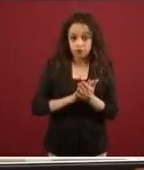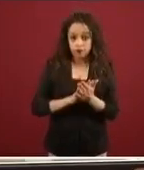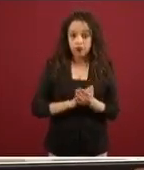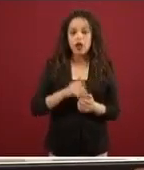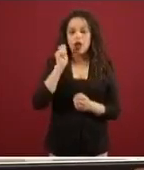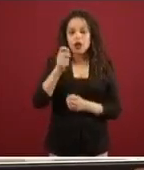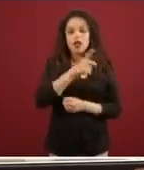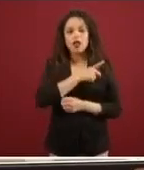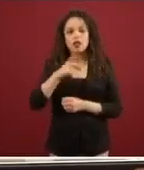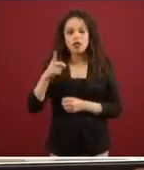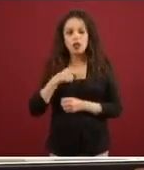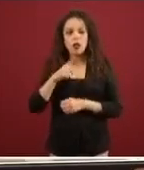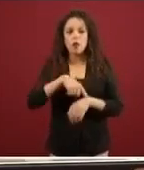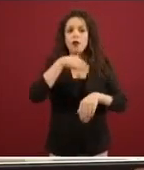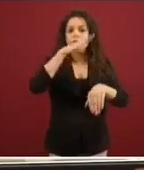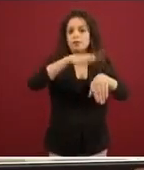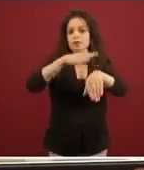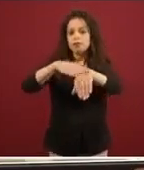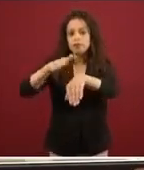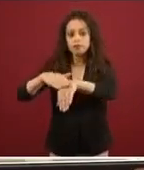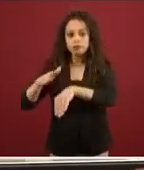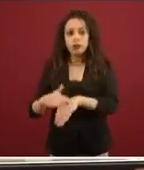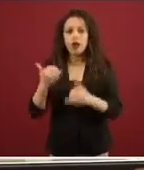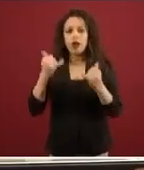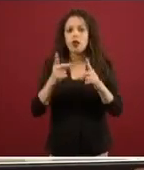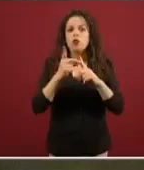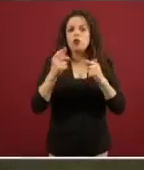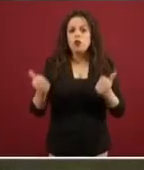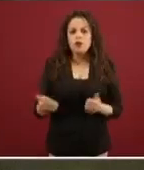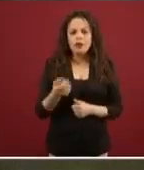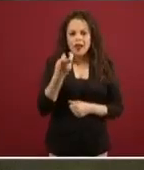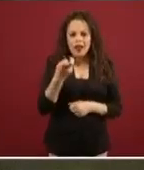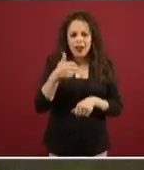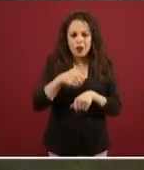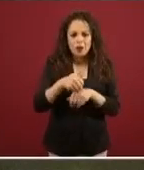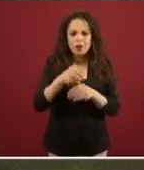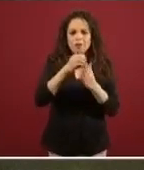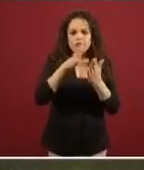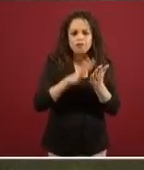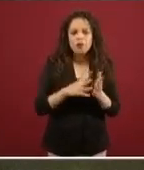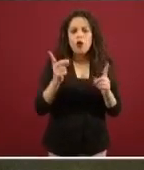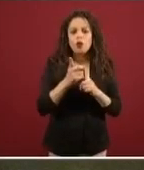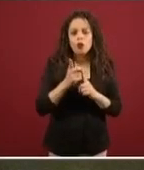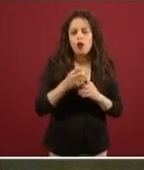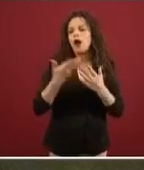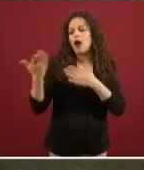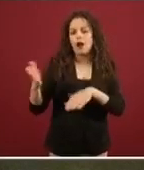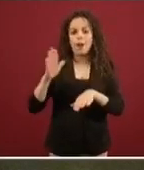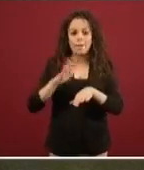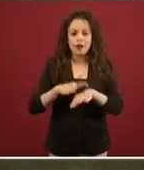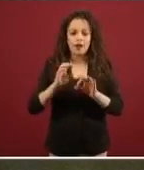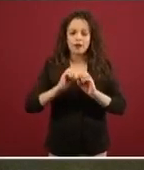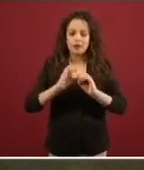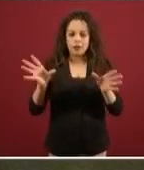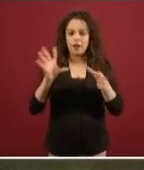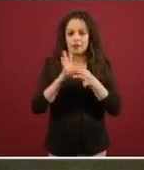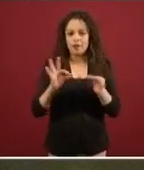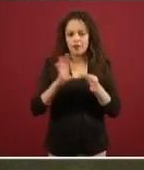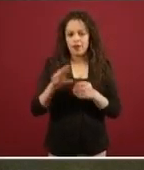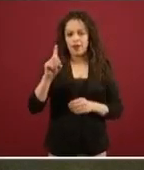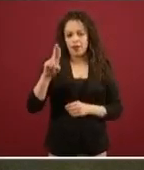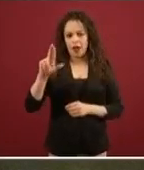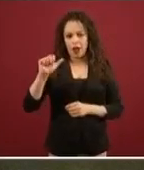dónde quedó ese número y por qué no está donde debería estar. Doctor Alomía. Gracias, secretario. Sí, de hecho,